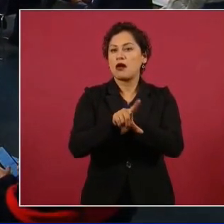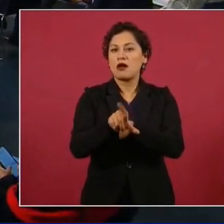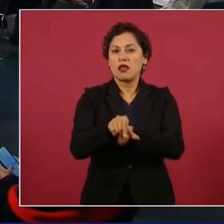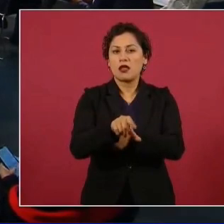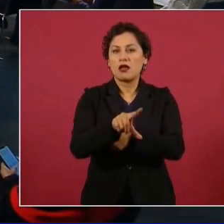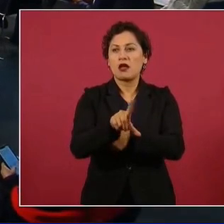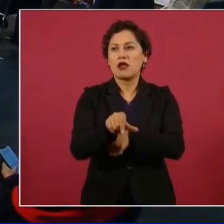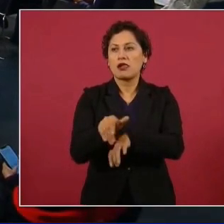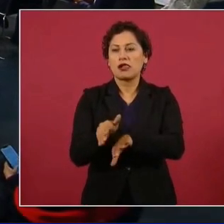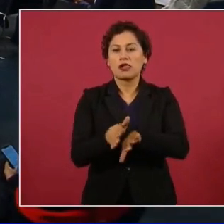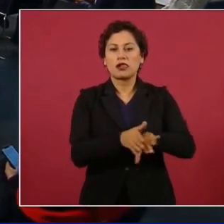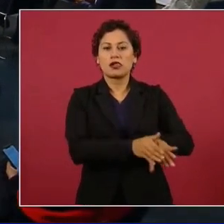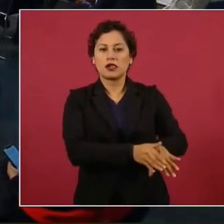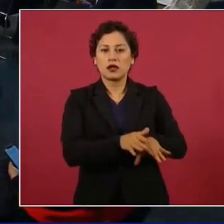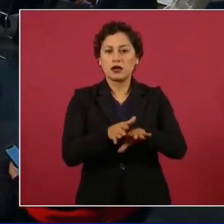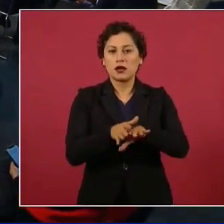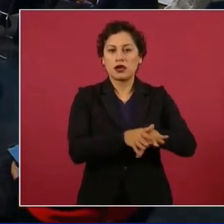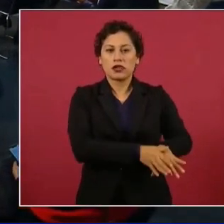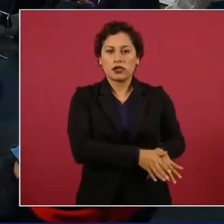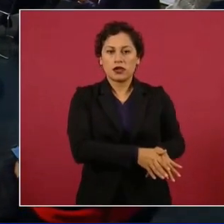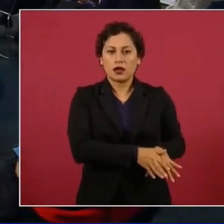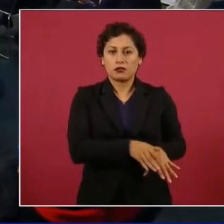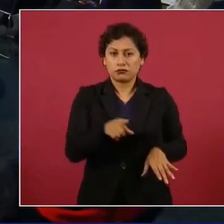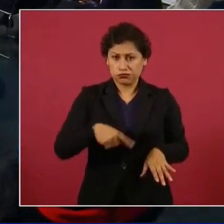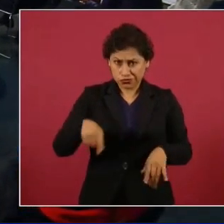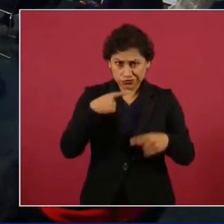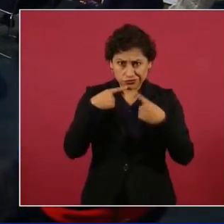No se hablaba,